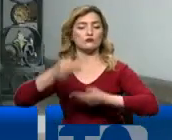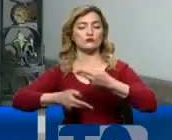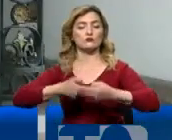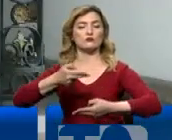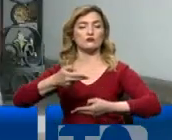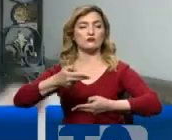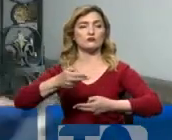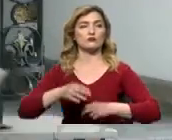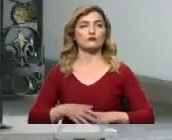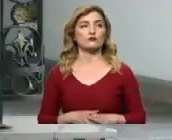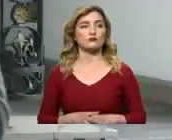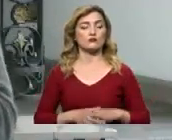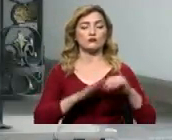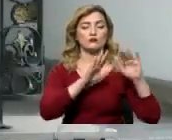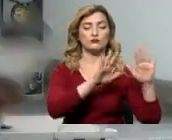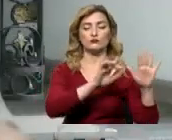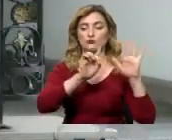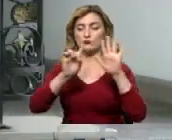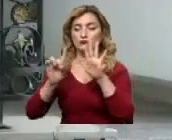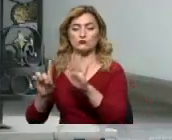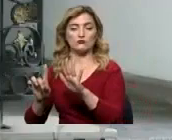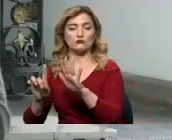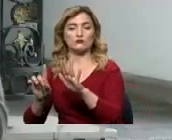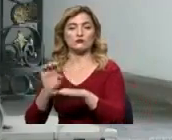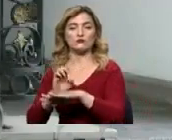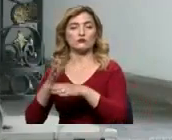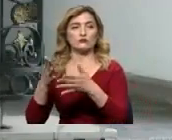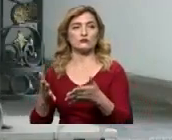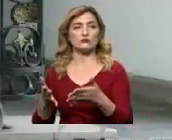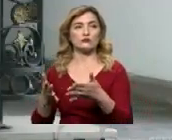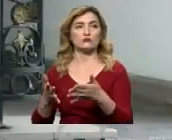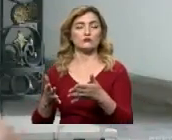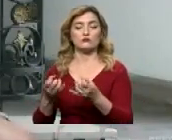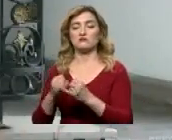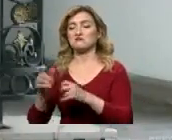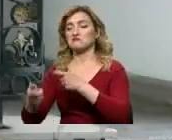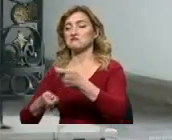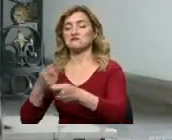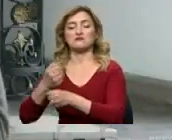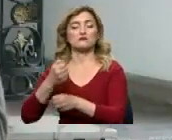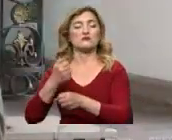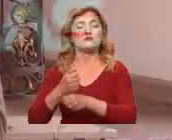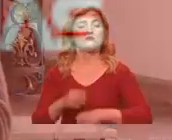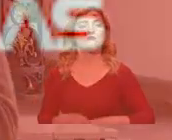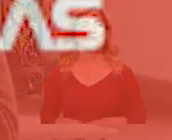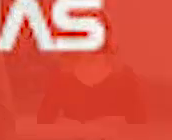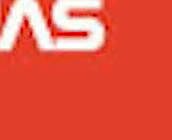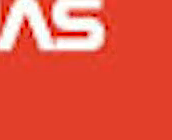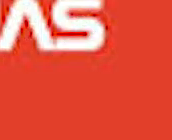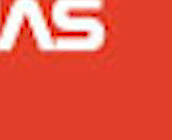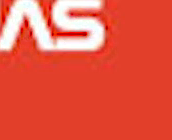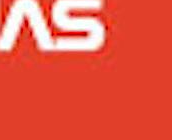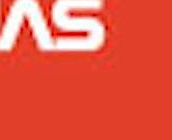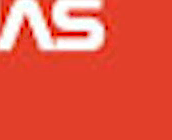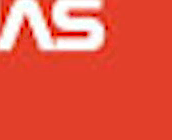evitar que 6 de cada 10 ecuatorianos continúen en el sector informal en este tema de lo laboral.